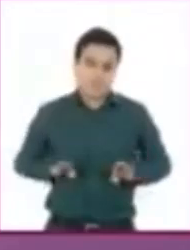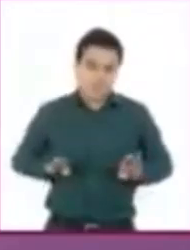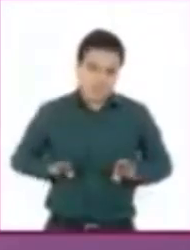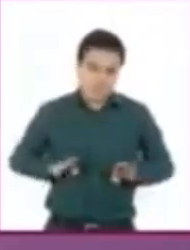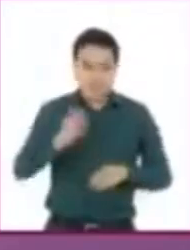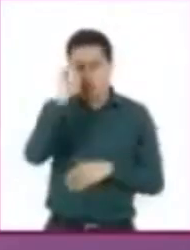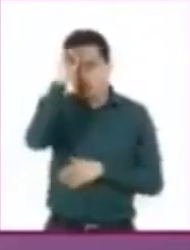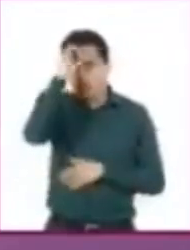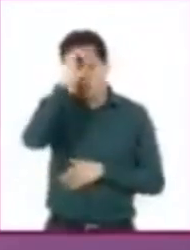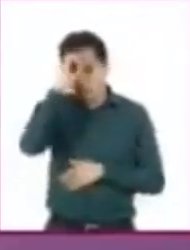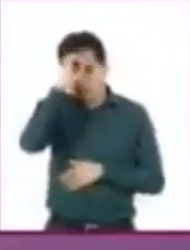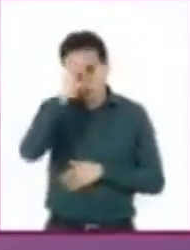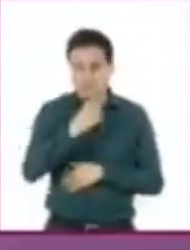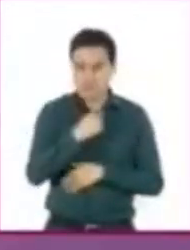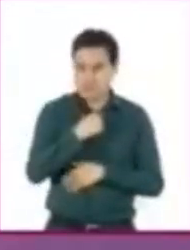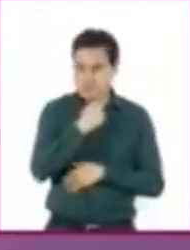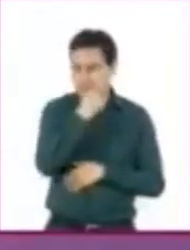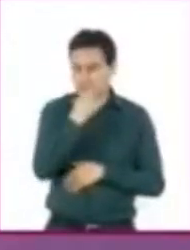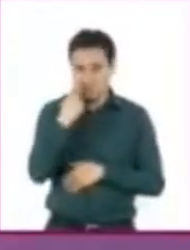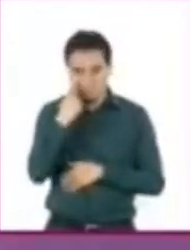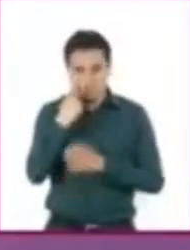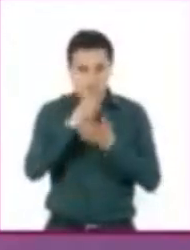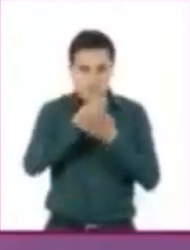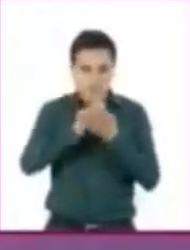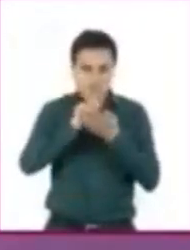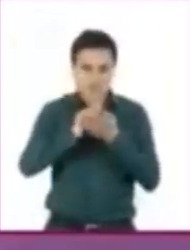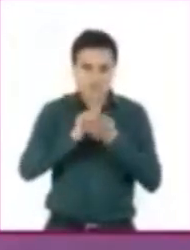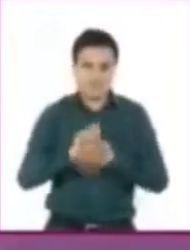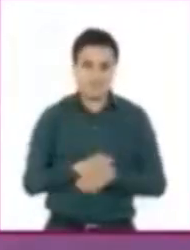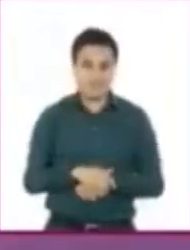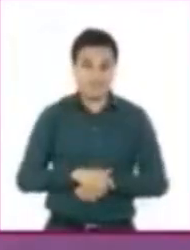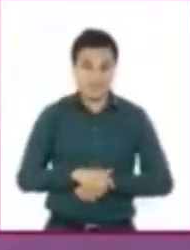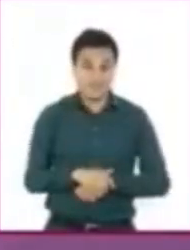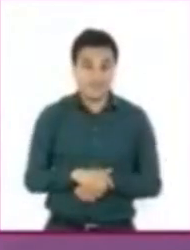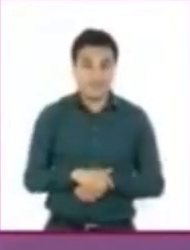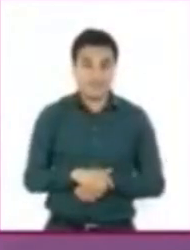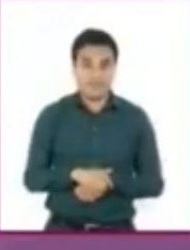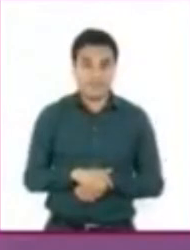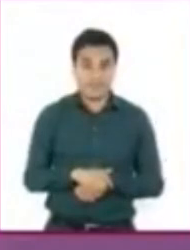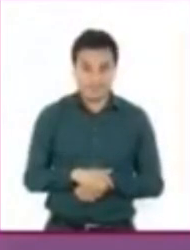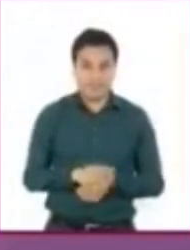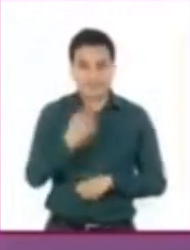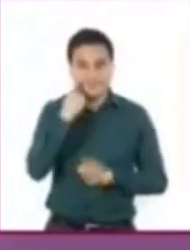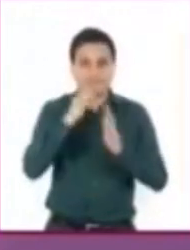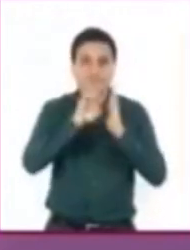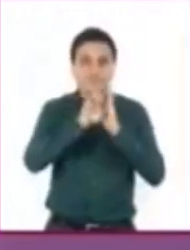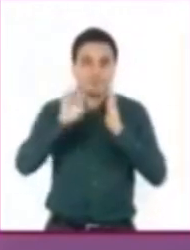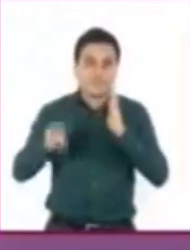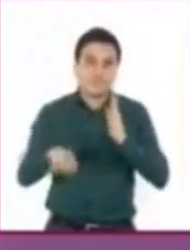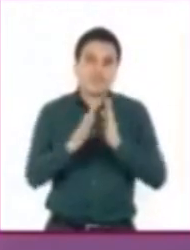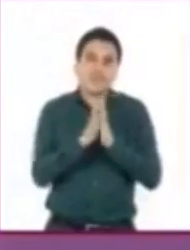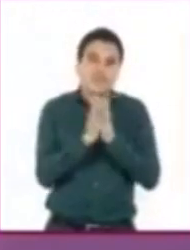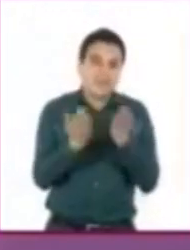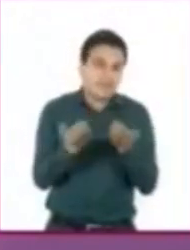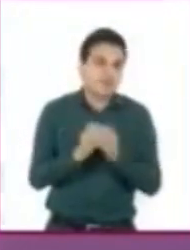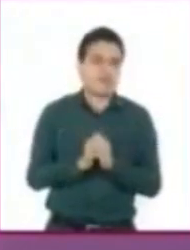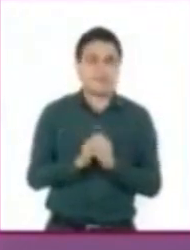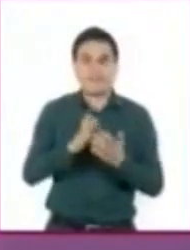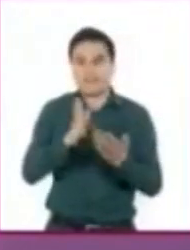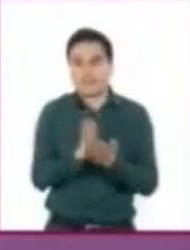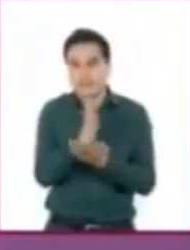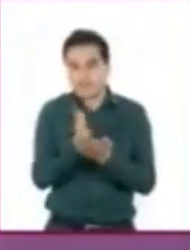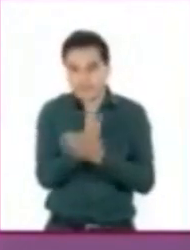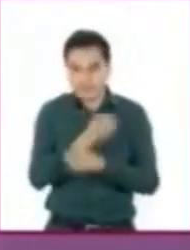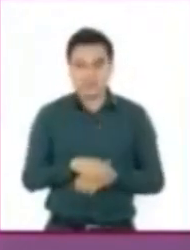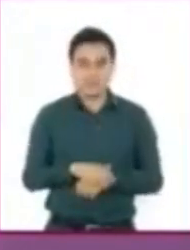e interpretaciones acerca de las fuentes primarias. Algunos ejemplos son libros, revistas